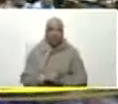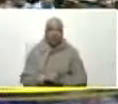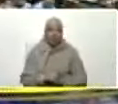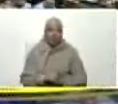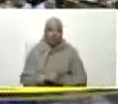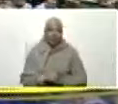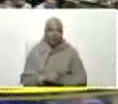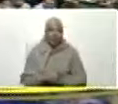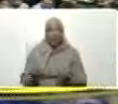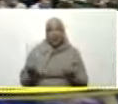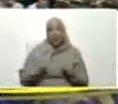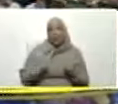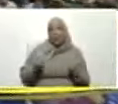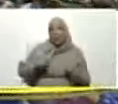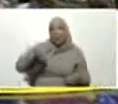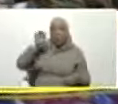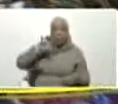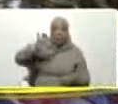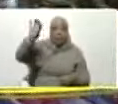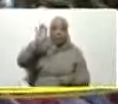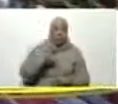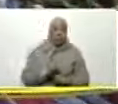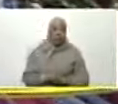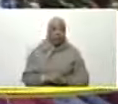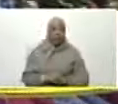¡Que viva la patria!